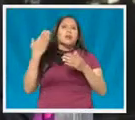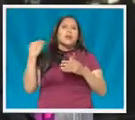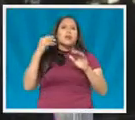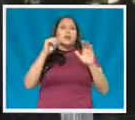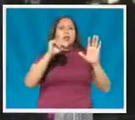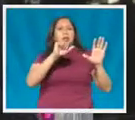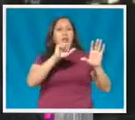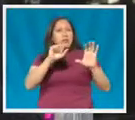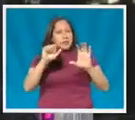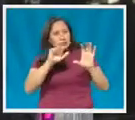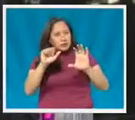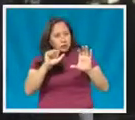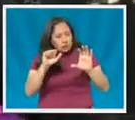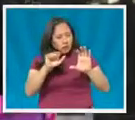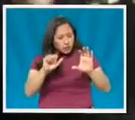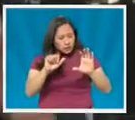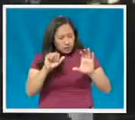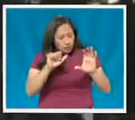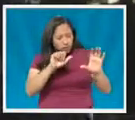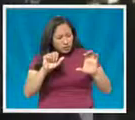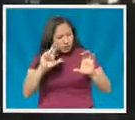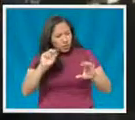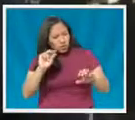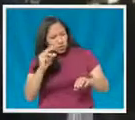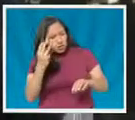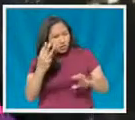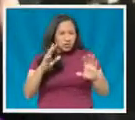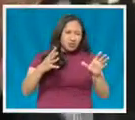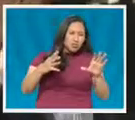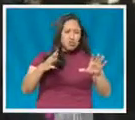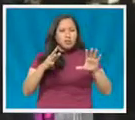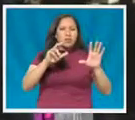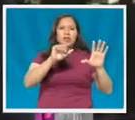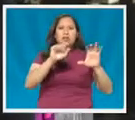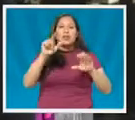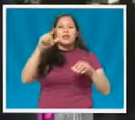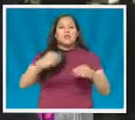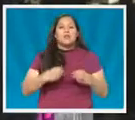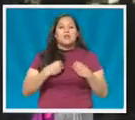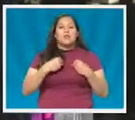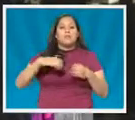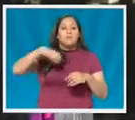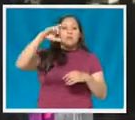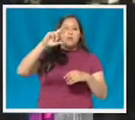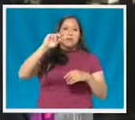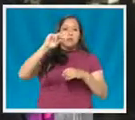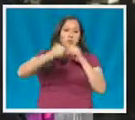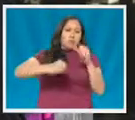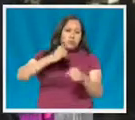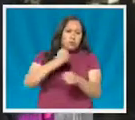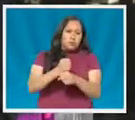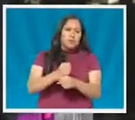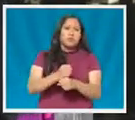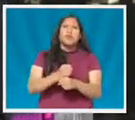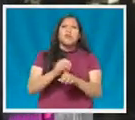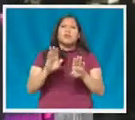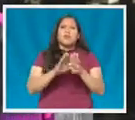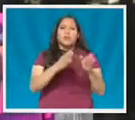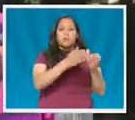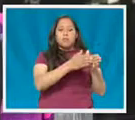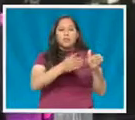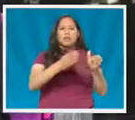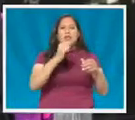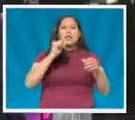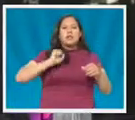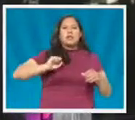600, bueno, ahorita les digo, 683, una cosita. Vivió 80 años, por ahí del siglo, entre el siglo VII y el